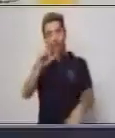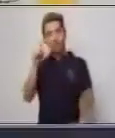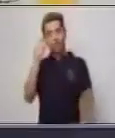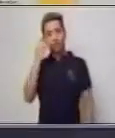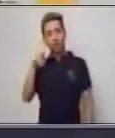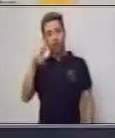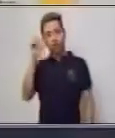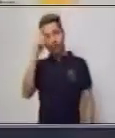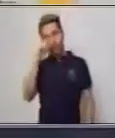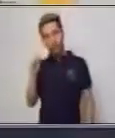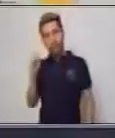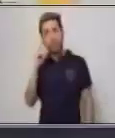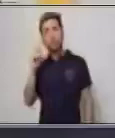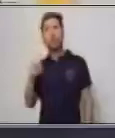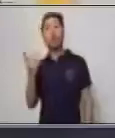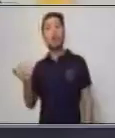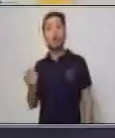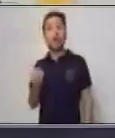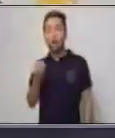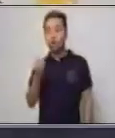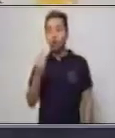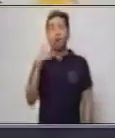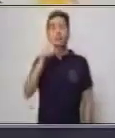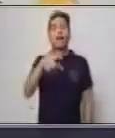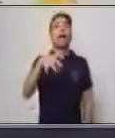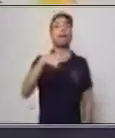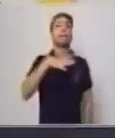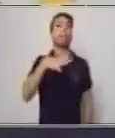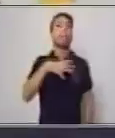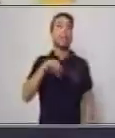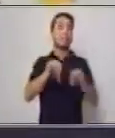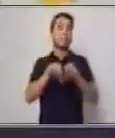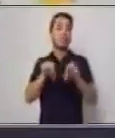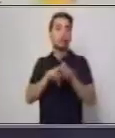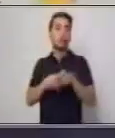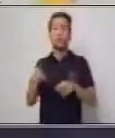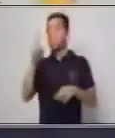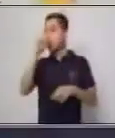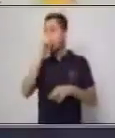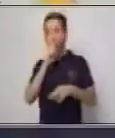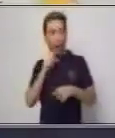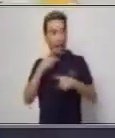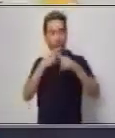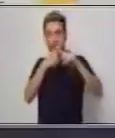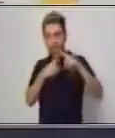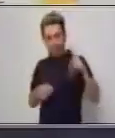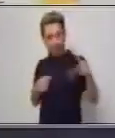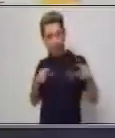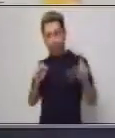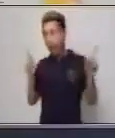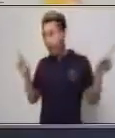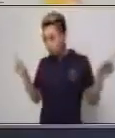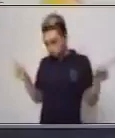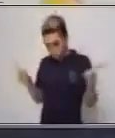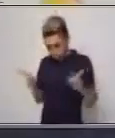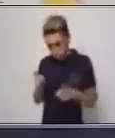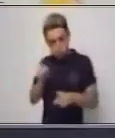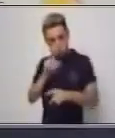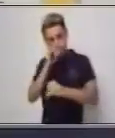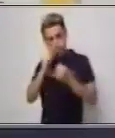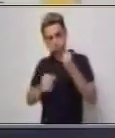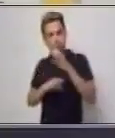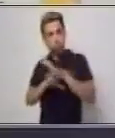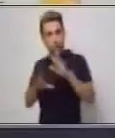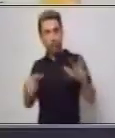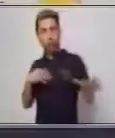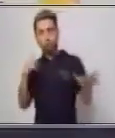Y es porque nos topamos con números primos, de los cuales no tienen mitad. Ya para ir terminando la explicación, espero de que se te haya quedado bastante,